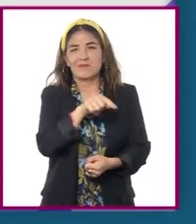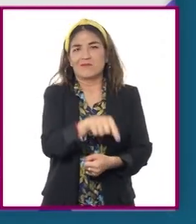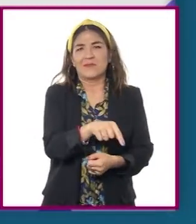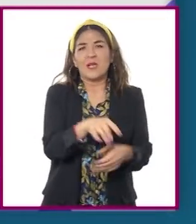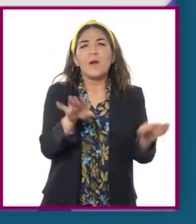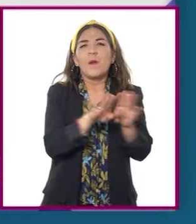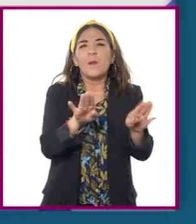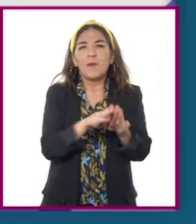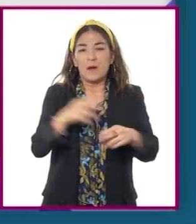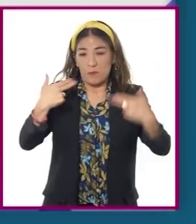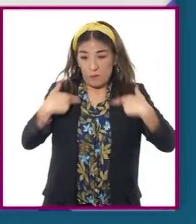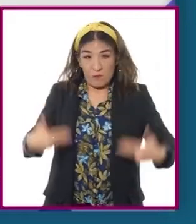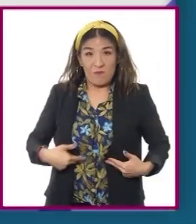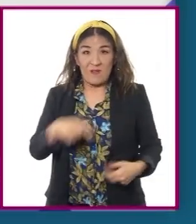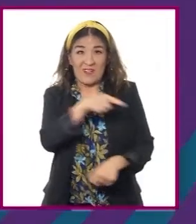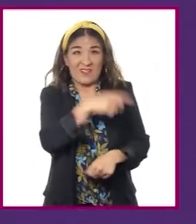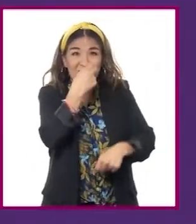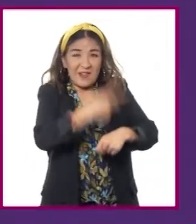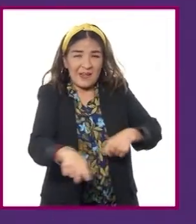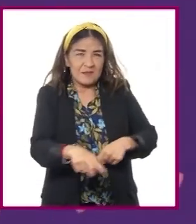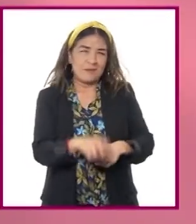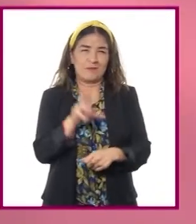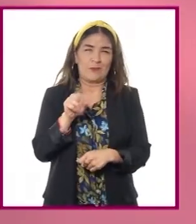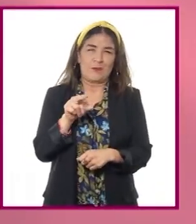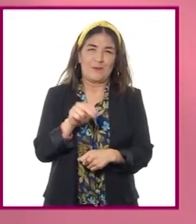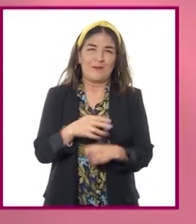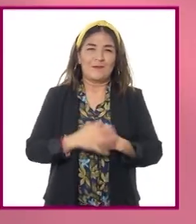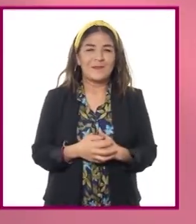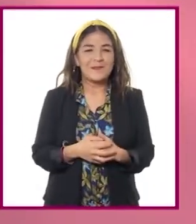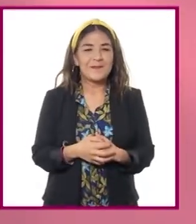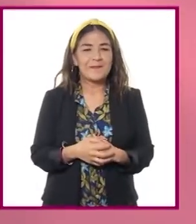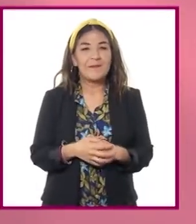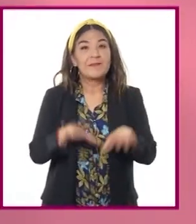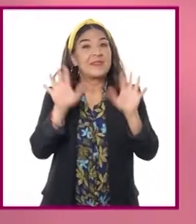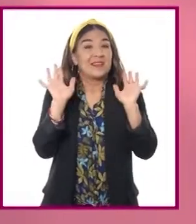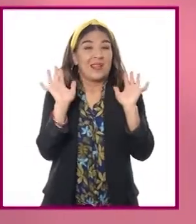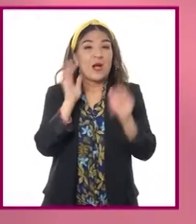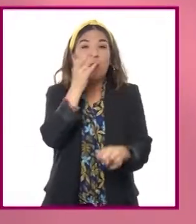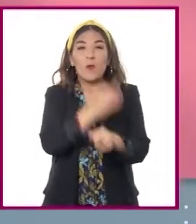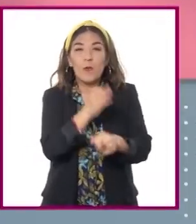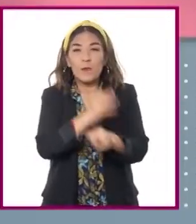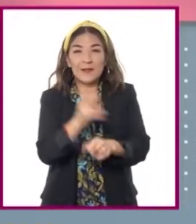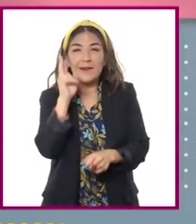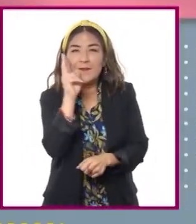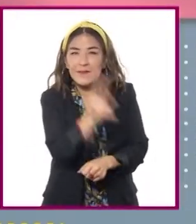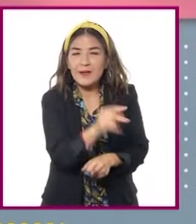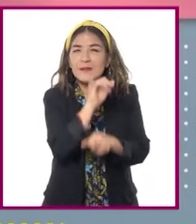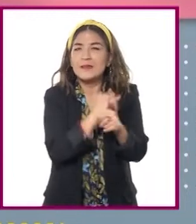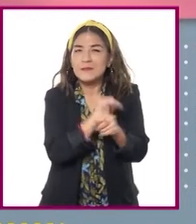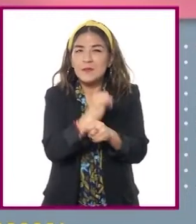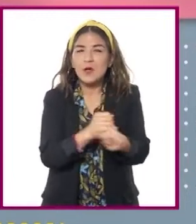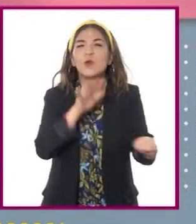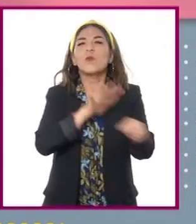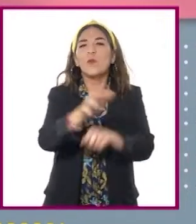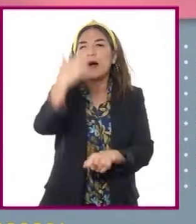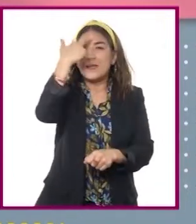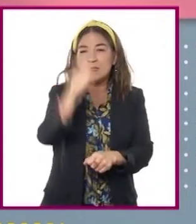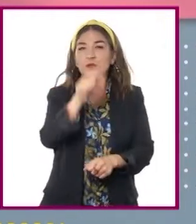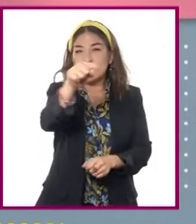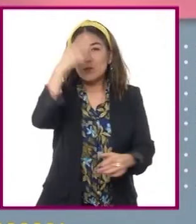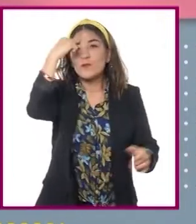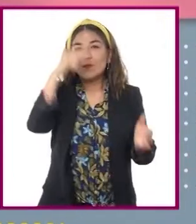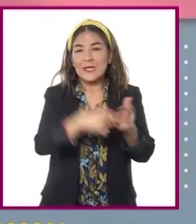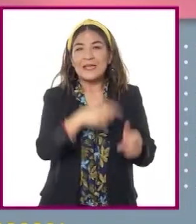por acción del ser humano, ¿o sí? Bueno, ahora que hemos observado, ¿qué factor consideran